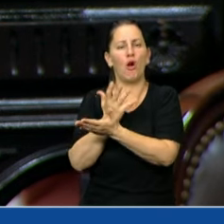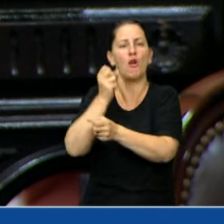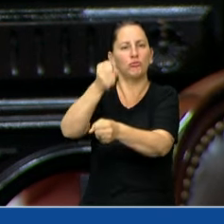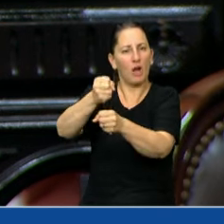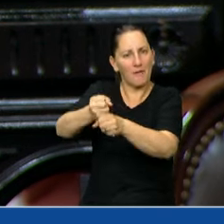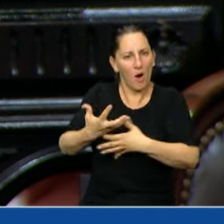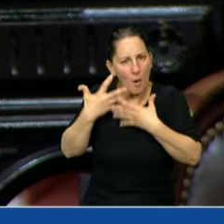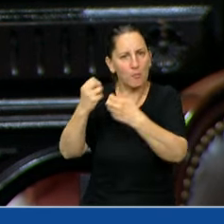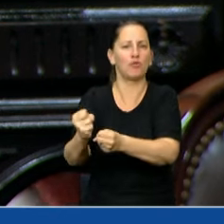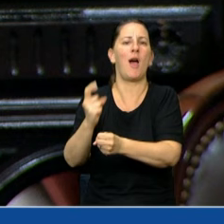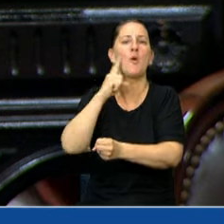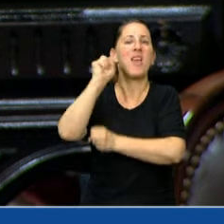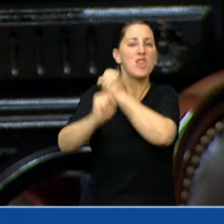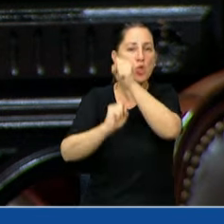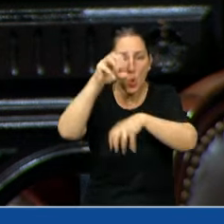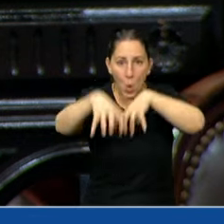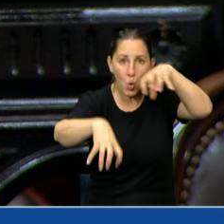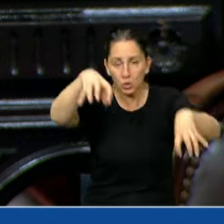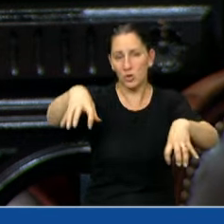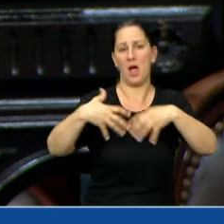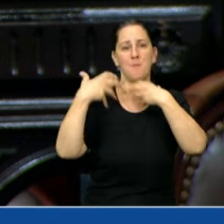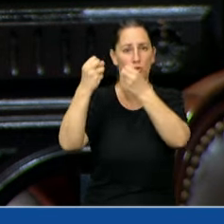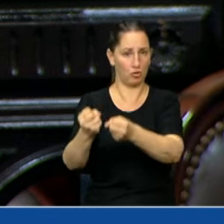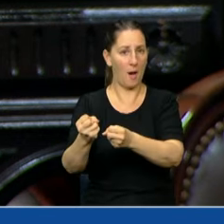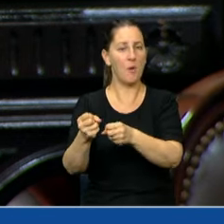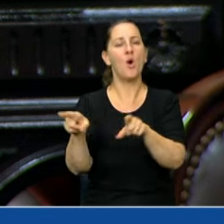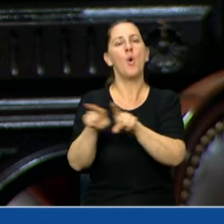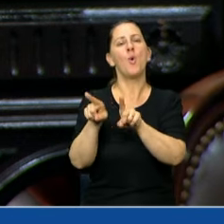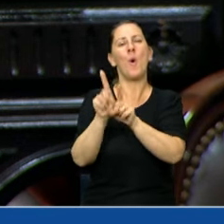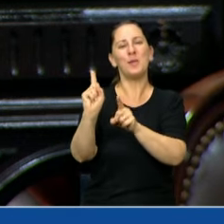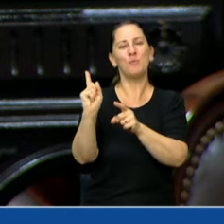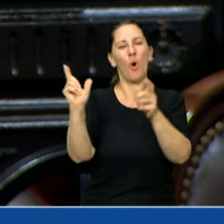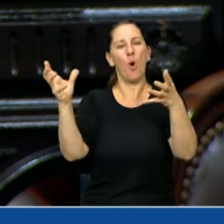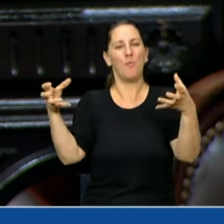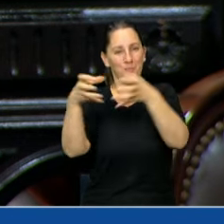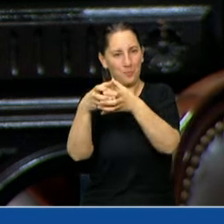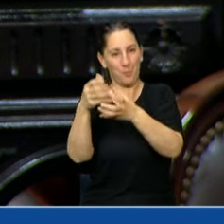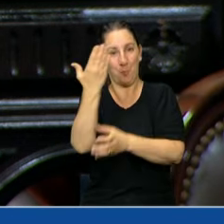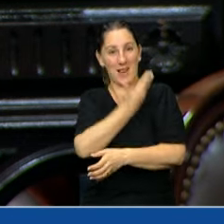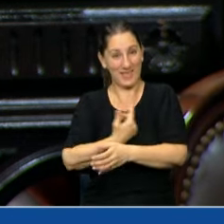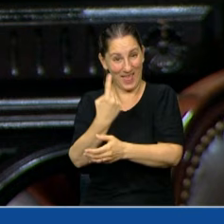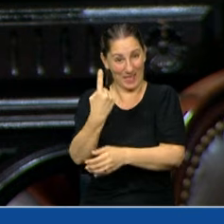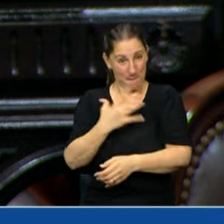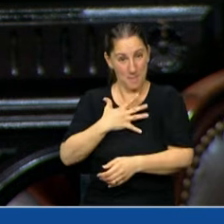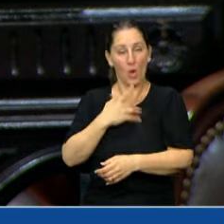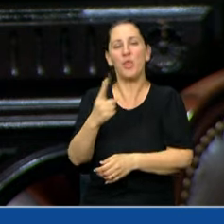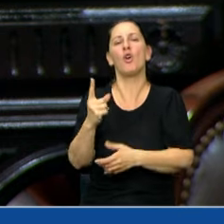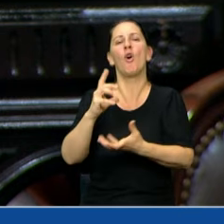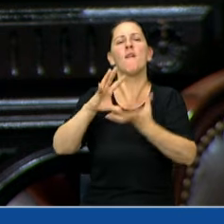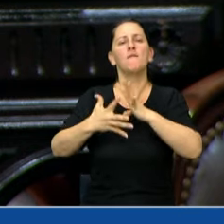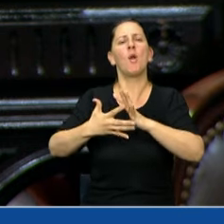de la industrialización estamos del lado como dijo mi presidente bloque del modelo de